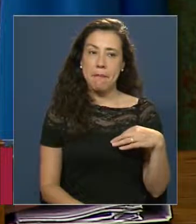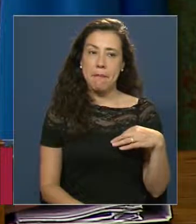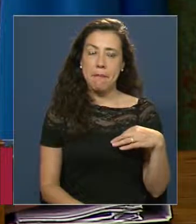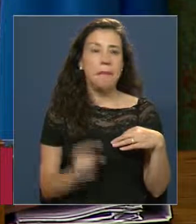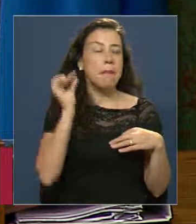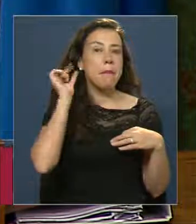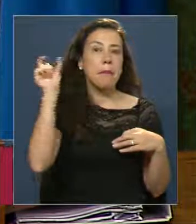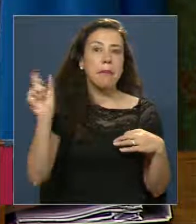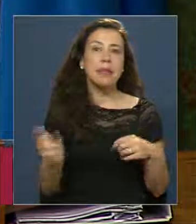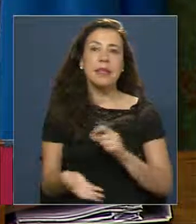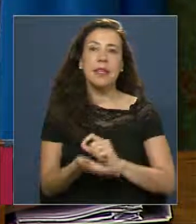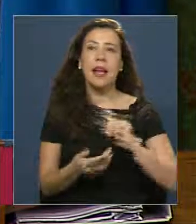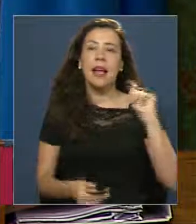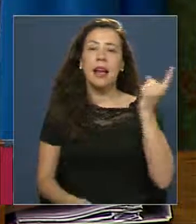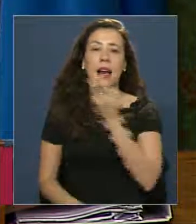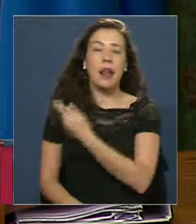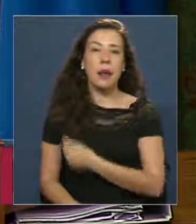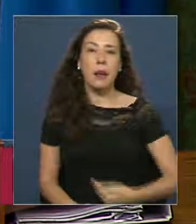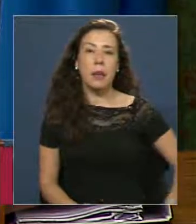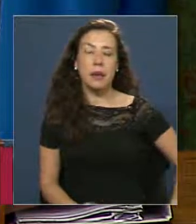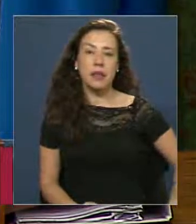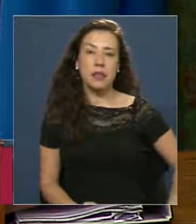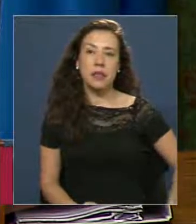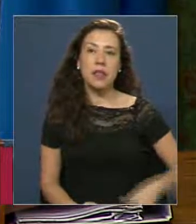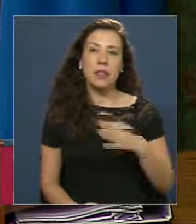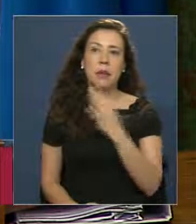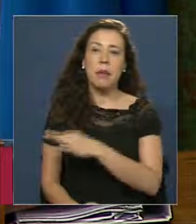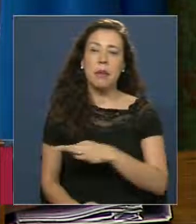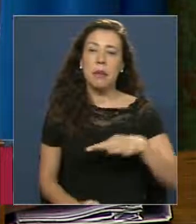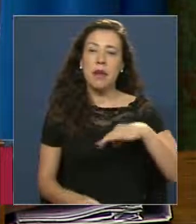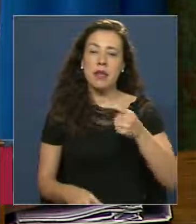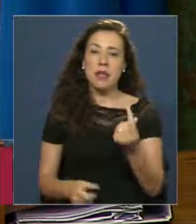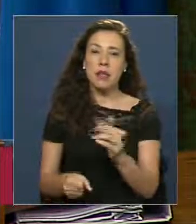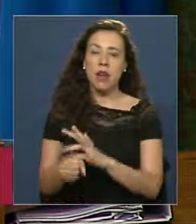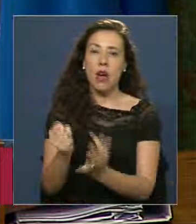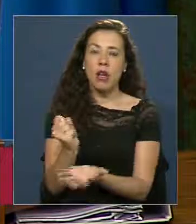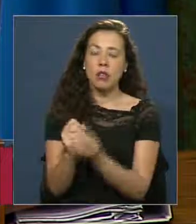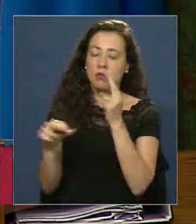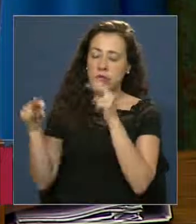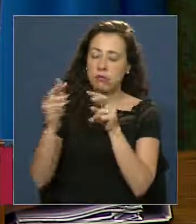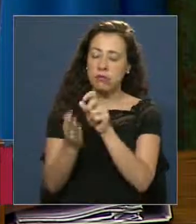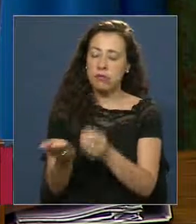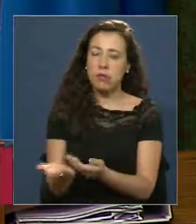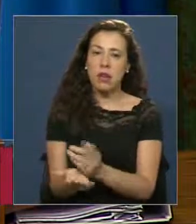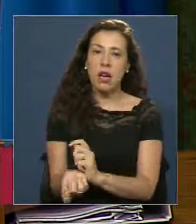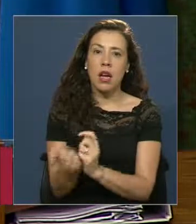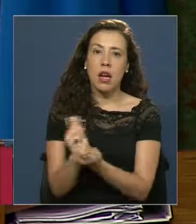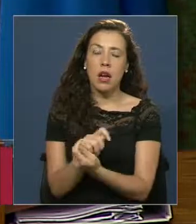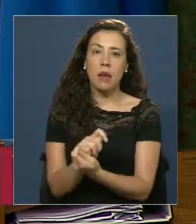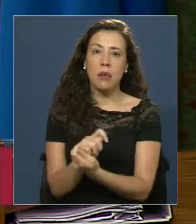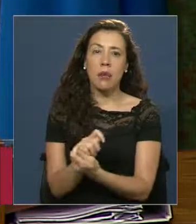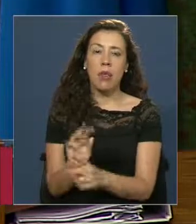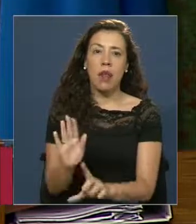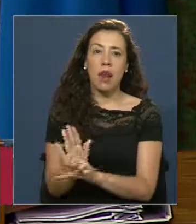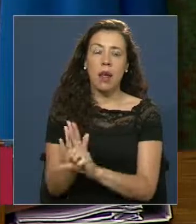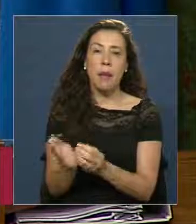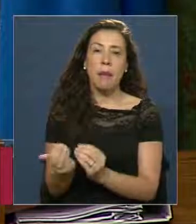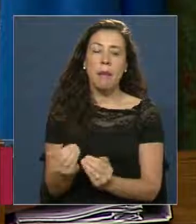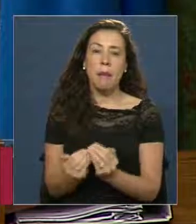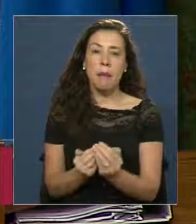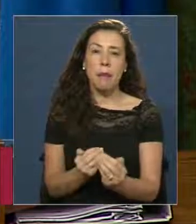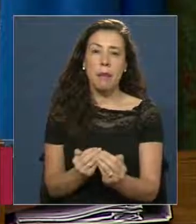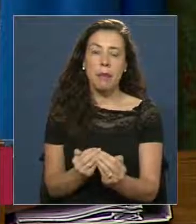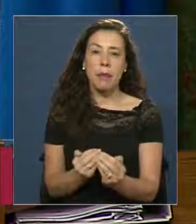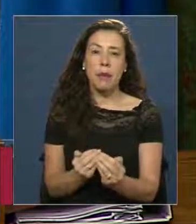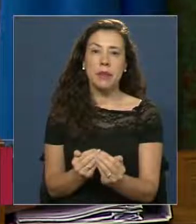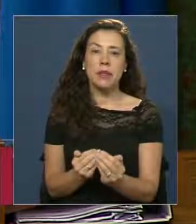a la Secretaría General de la Presidencia y al Ministerio de Hacienda para que estudien y propongan modificaciones legislativas que amplíen